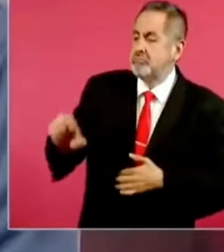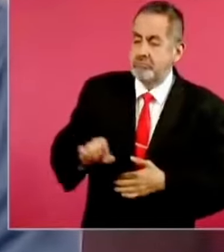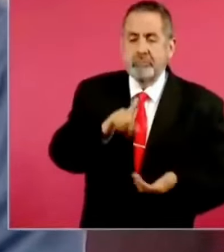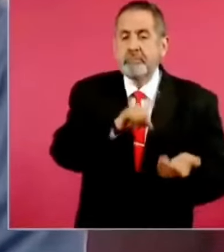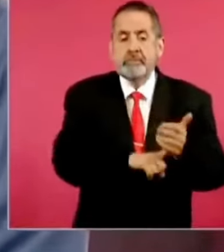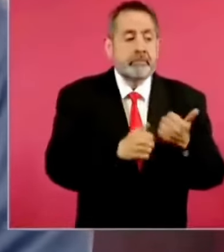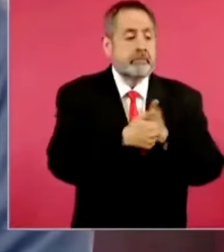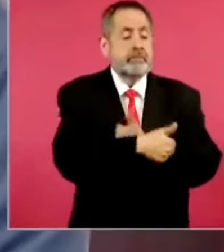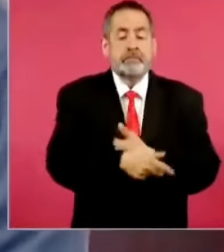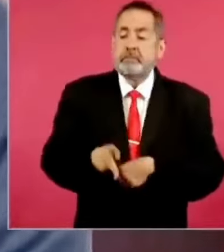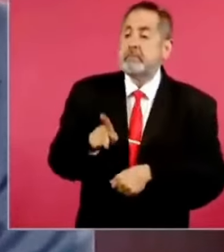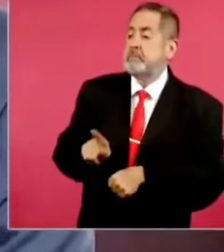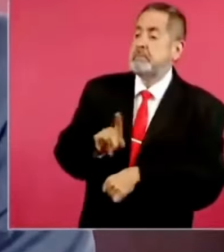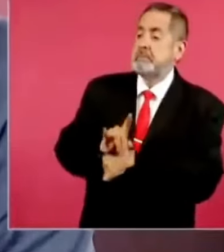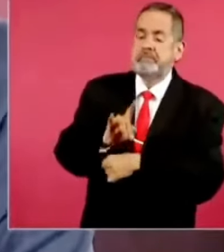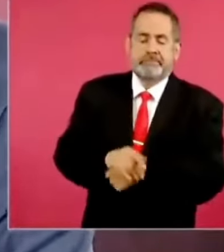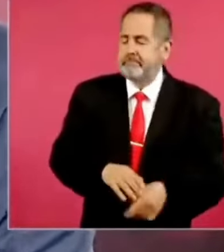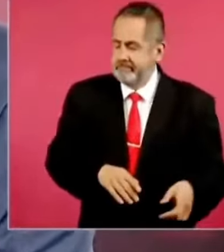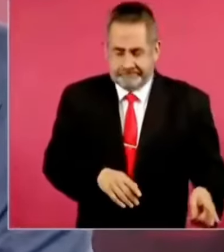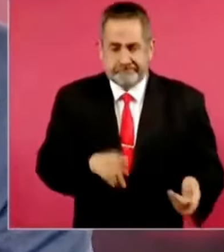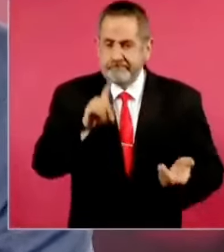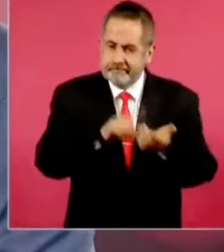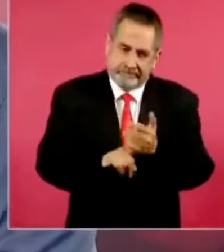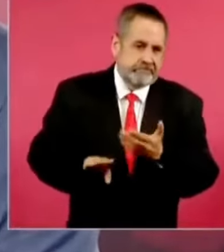¿eh? ¿Cómo se mantuvo?